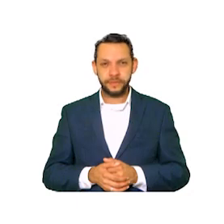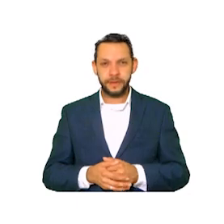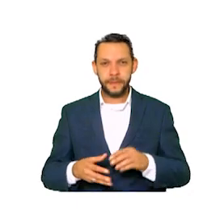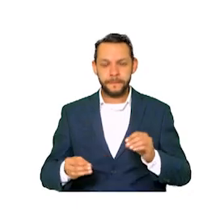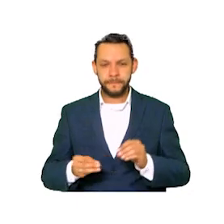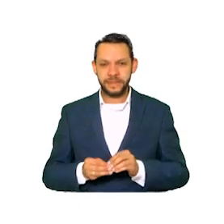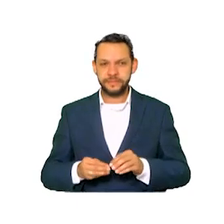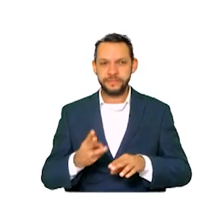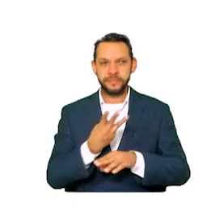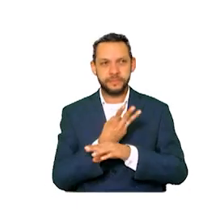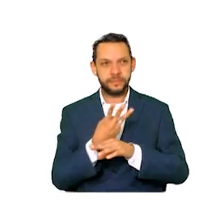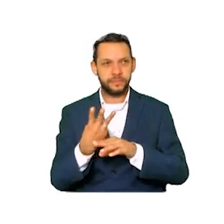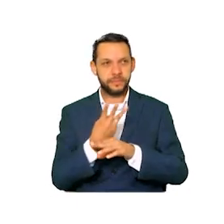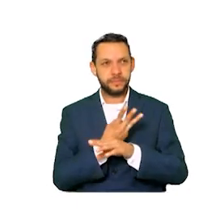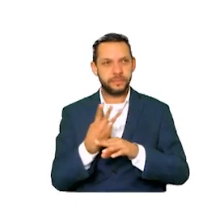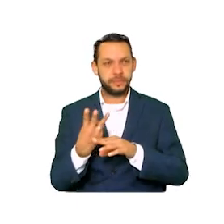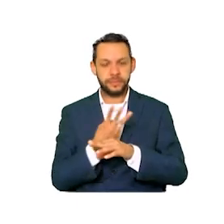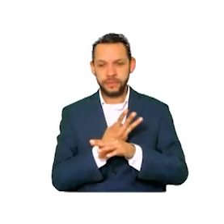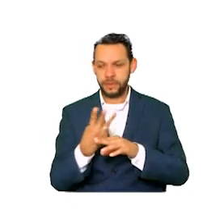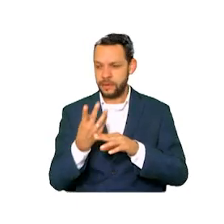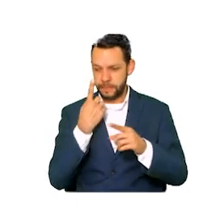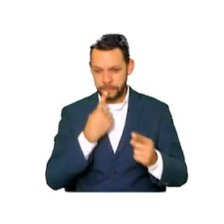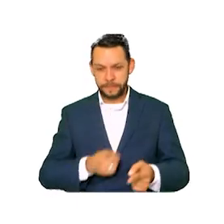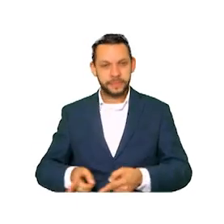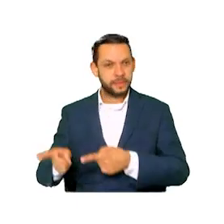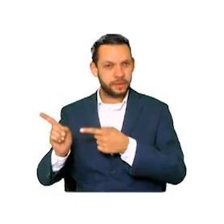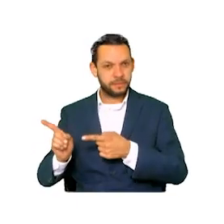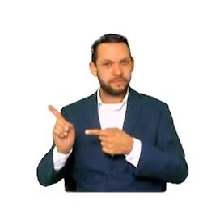310-627-1742 y en la página web